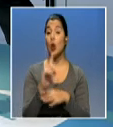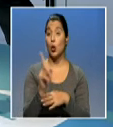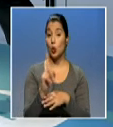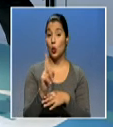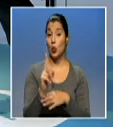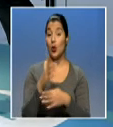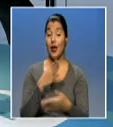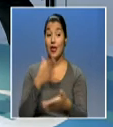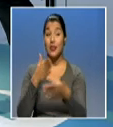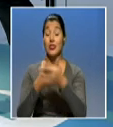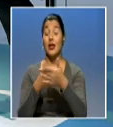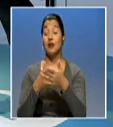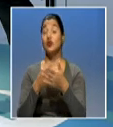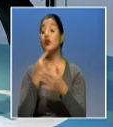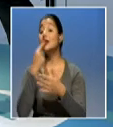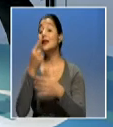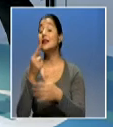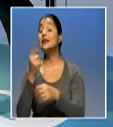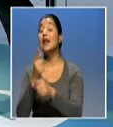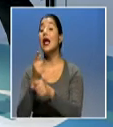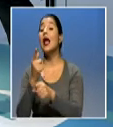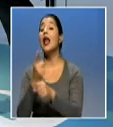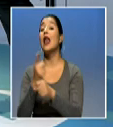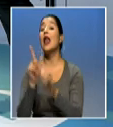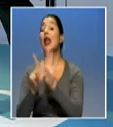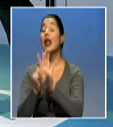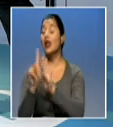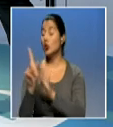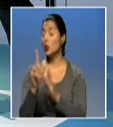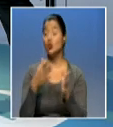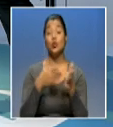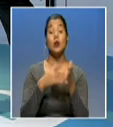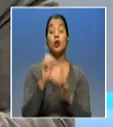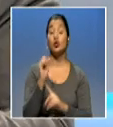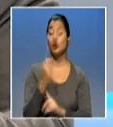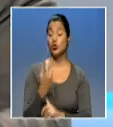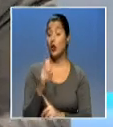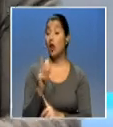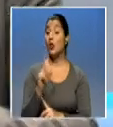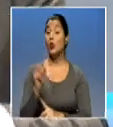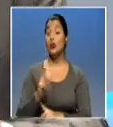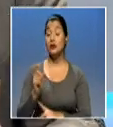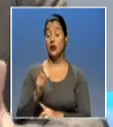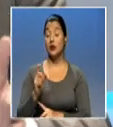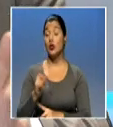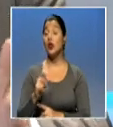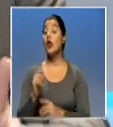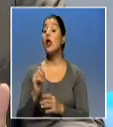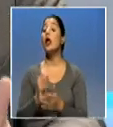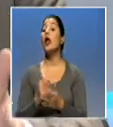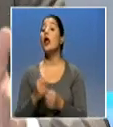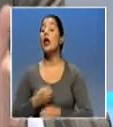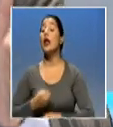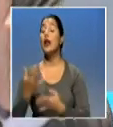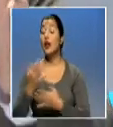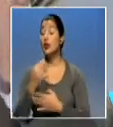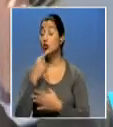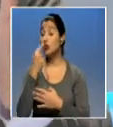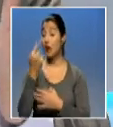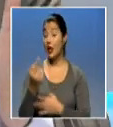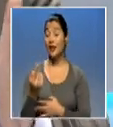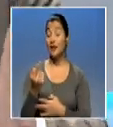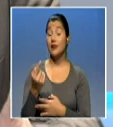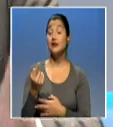daño del que habla la ley no es un daño social necesariamente. El daño que habla el código